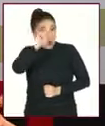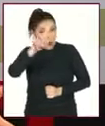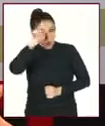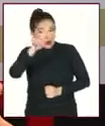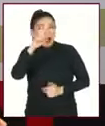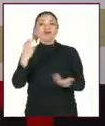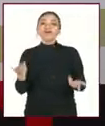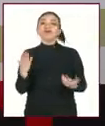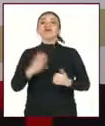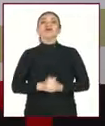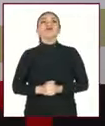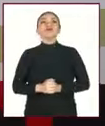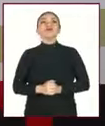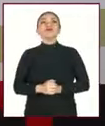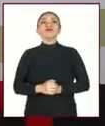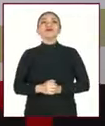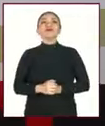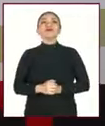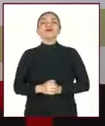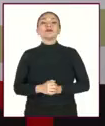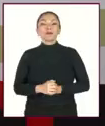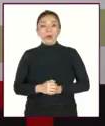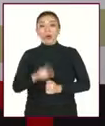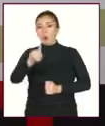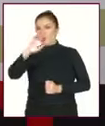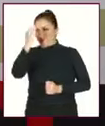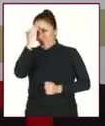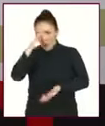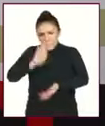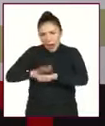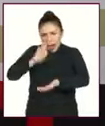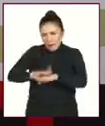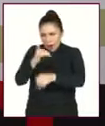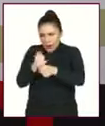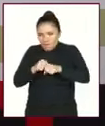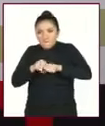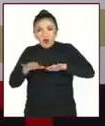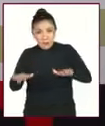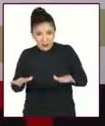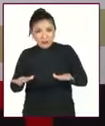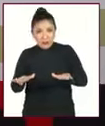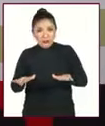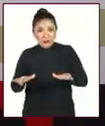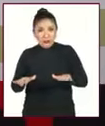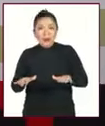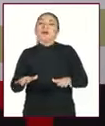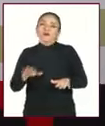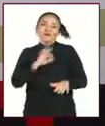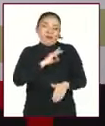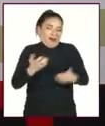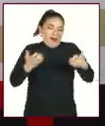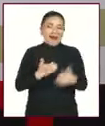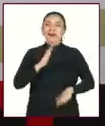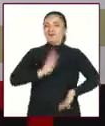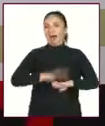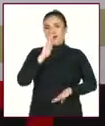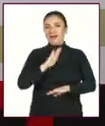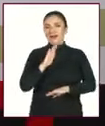sería, entre más información tengamos, tenemos más poder y